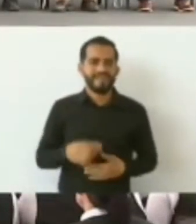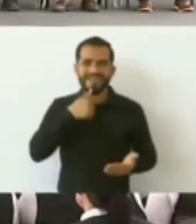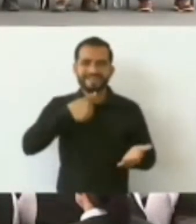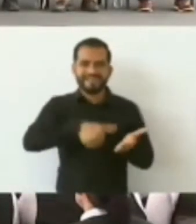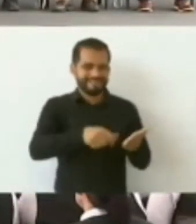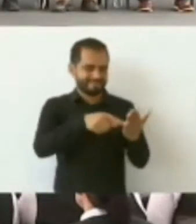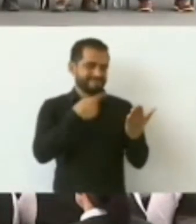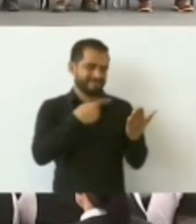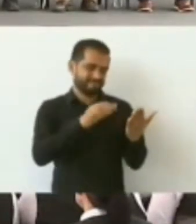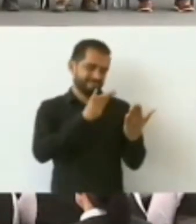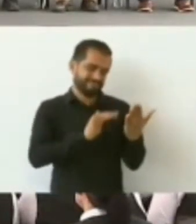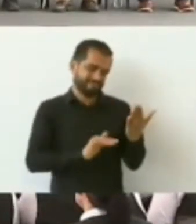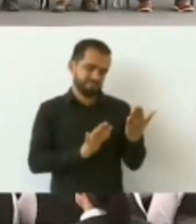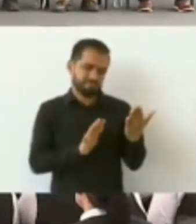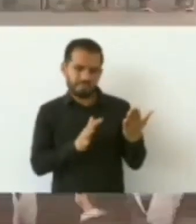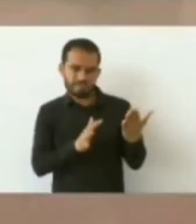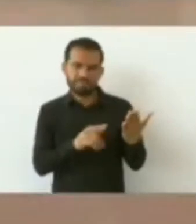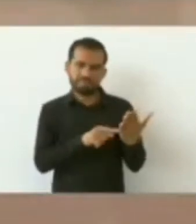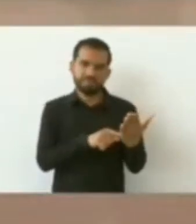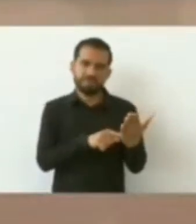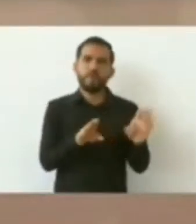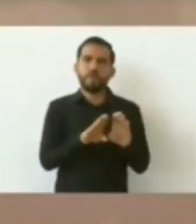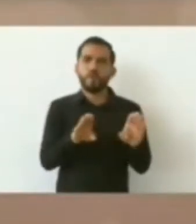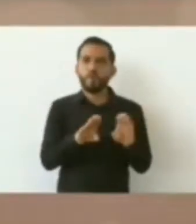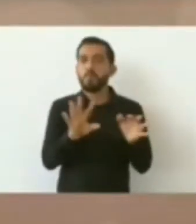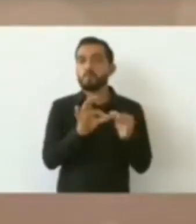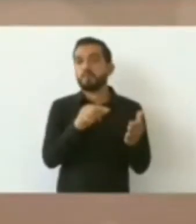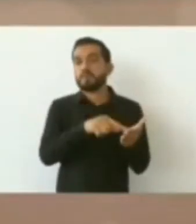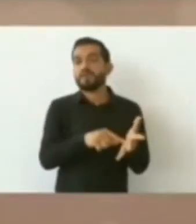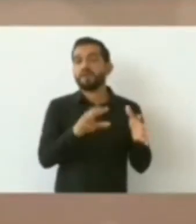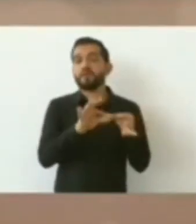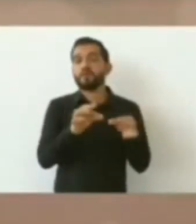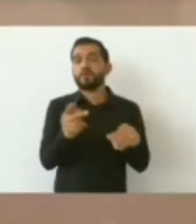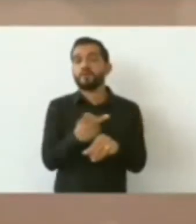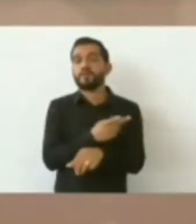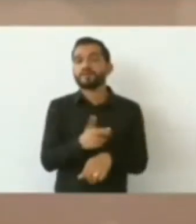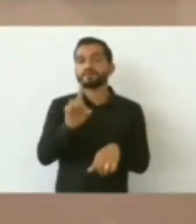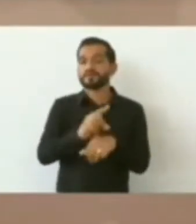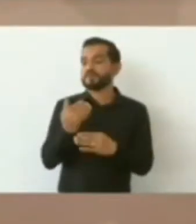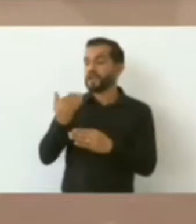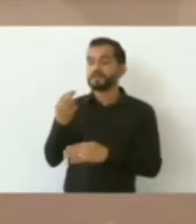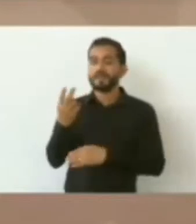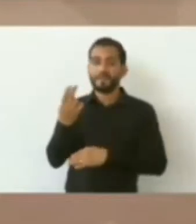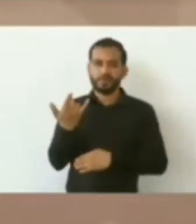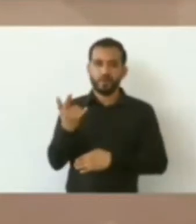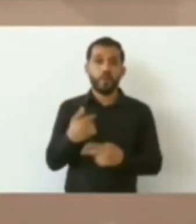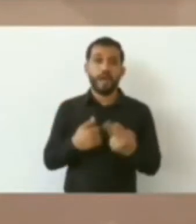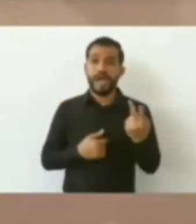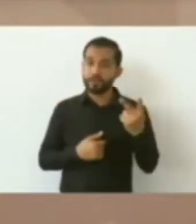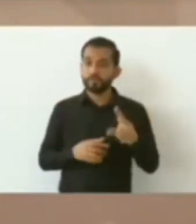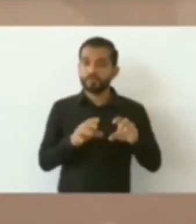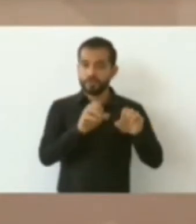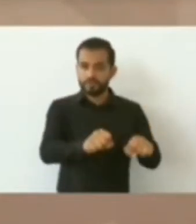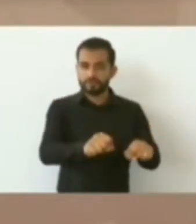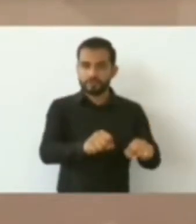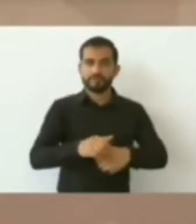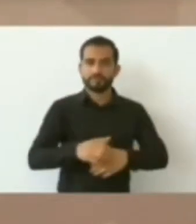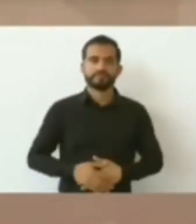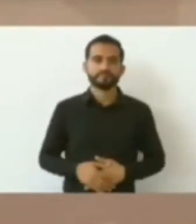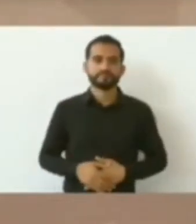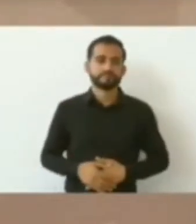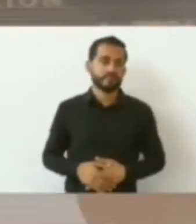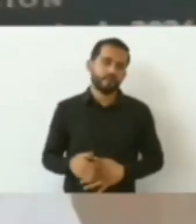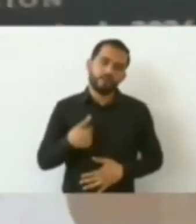Sinaloa debe tener pruebas de depósitos, de entregas, de negociaciones, de encuentros o reuniones